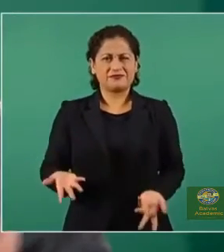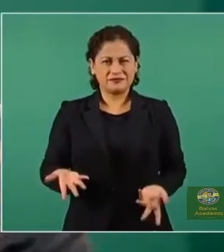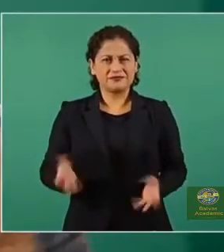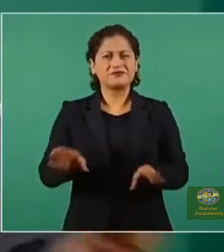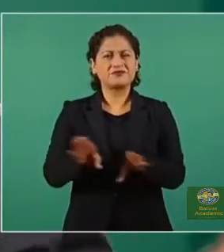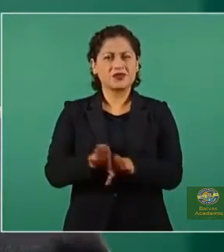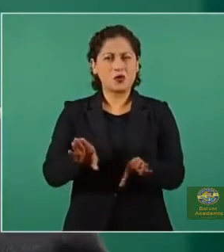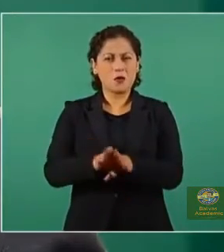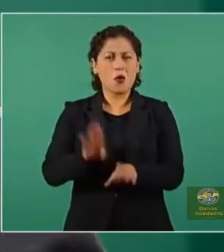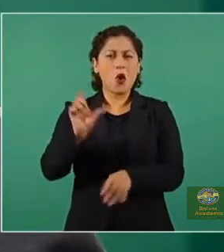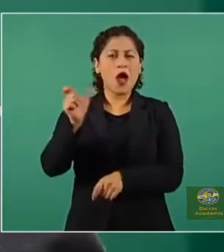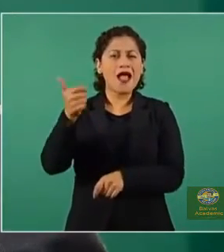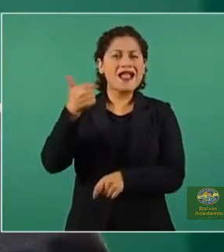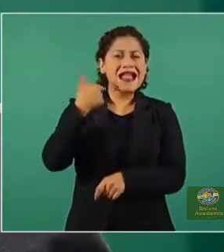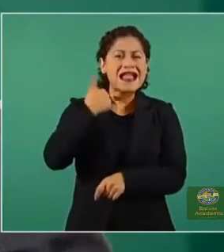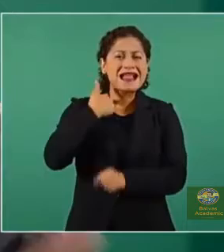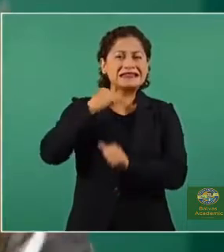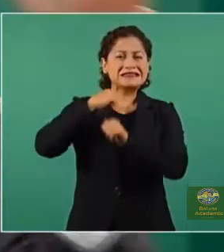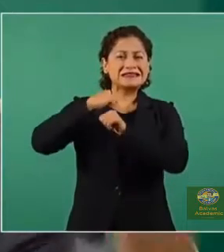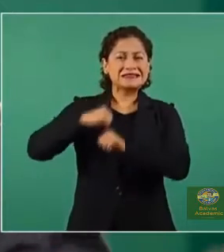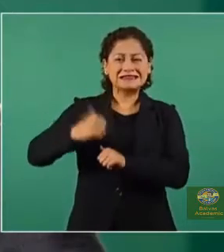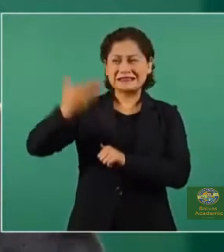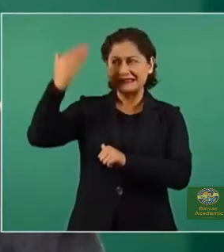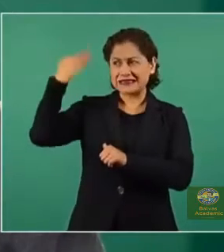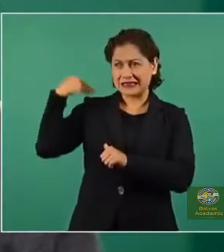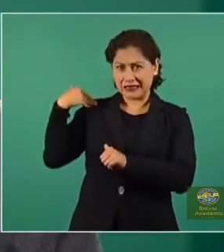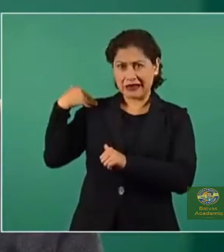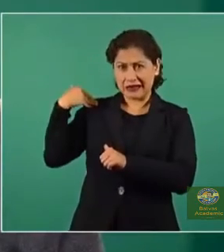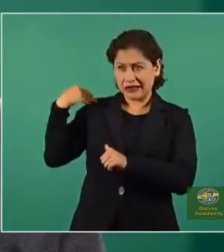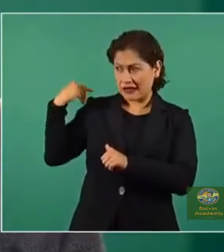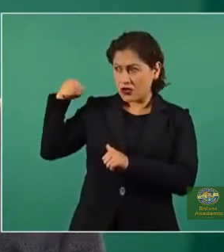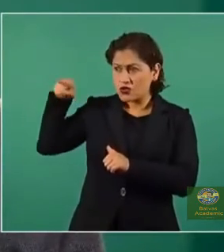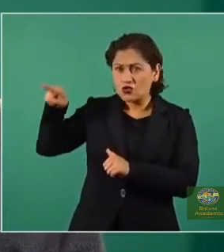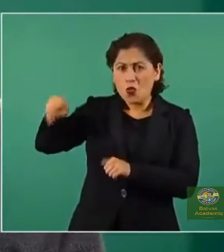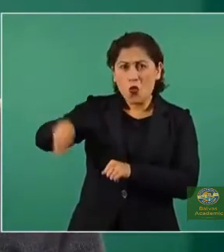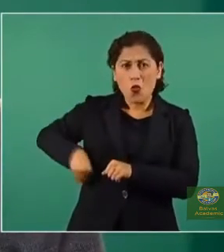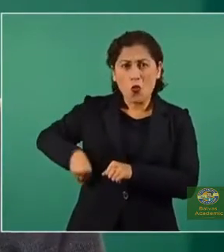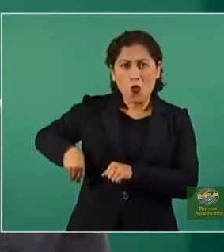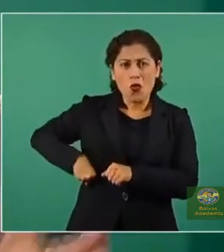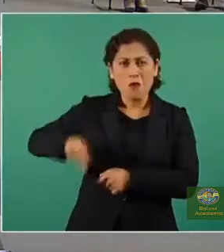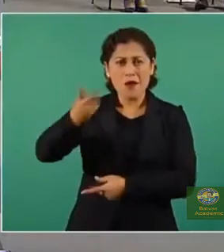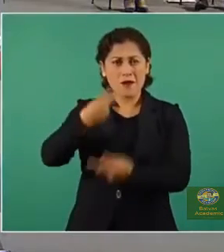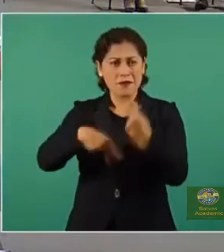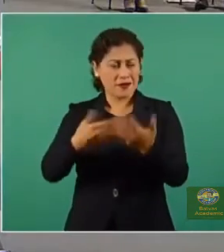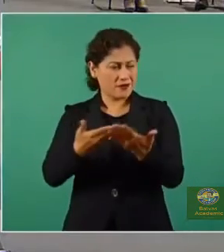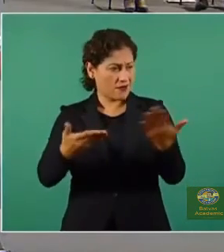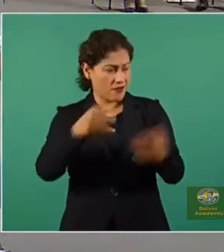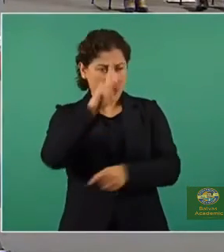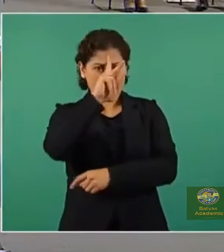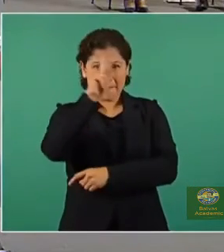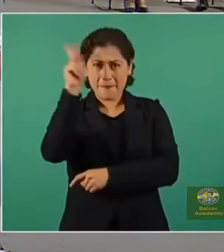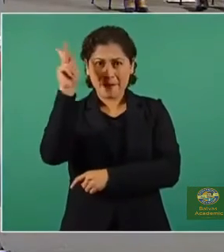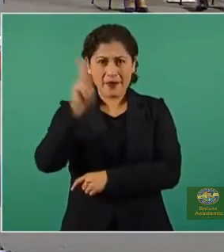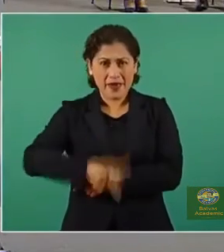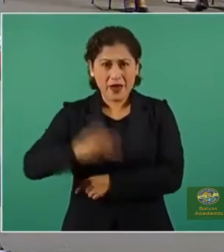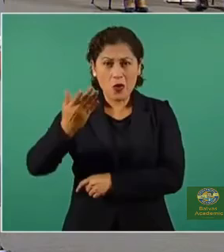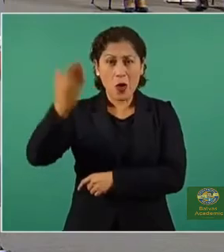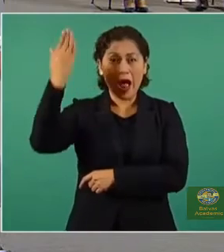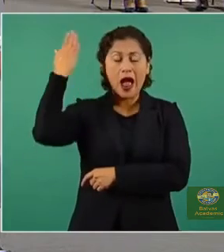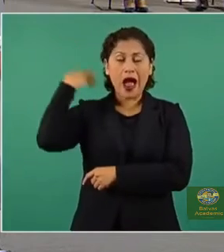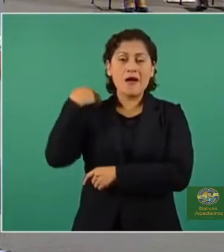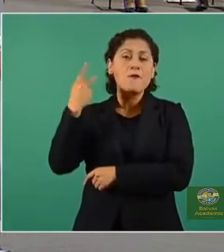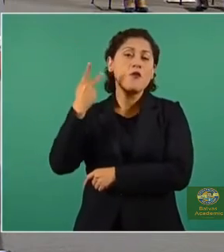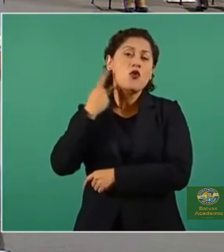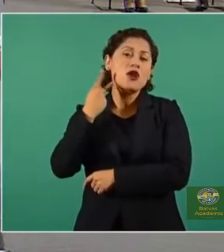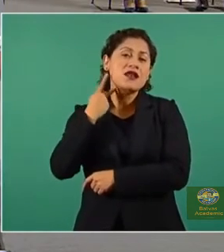que desgració a millones de mexicanos? Una política económica que empobreció al